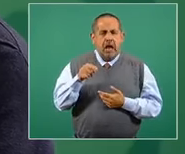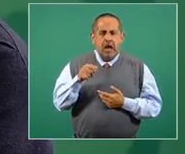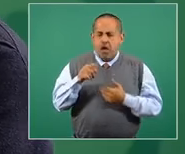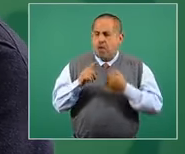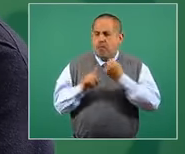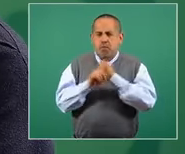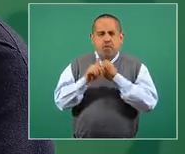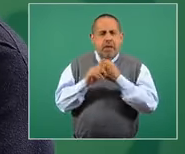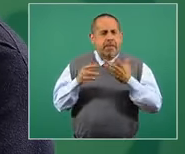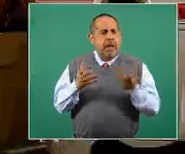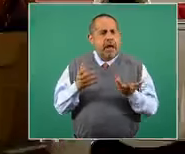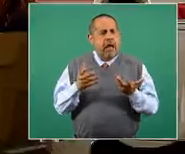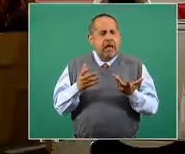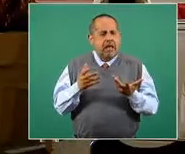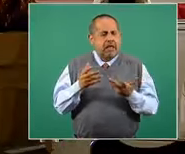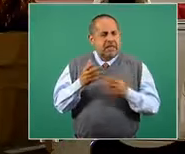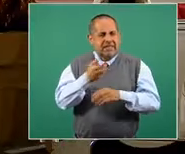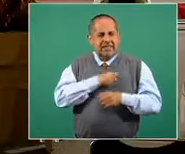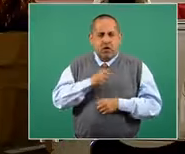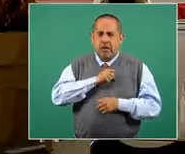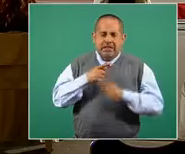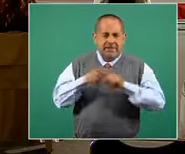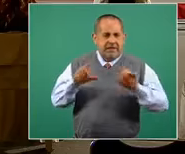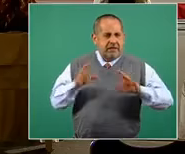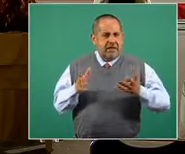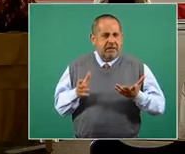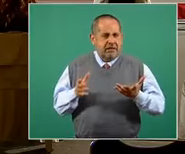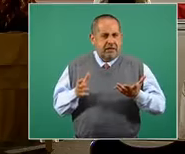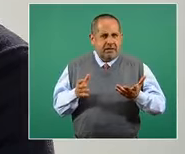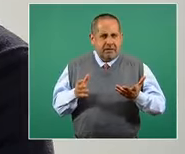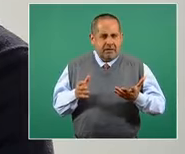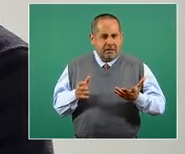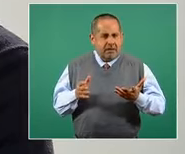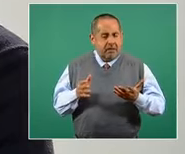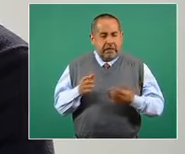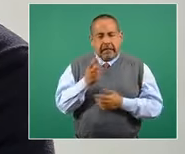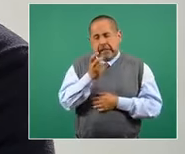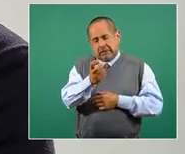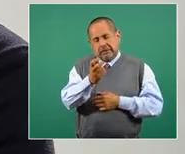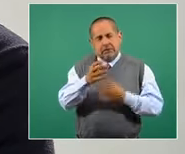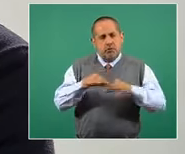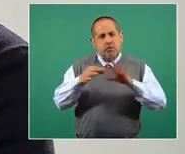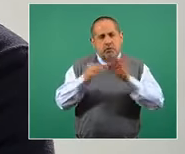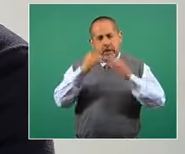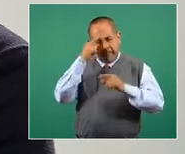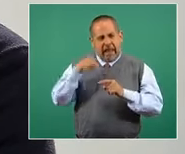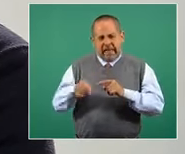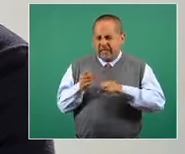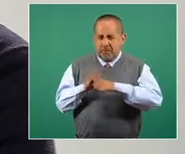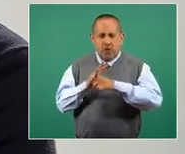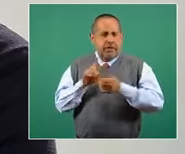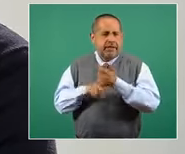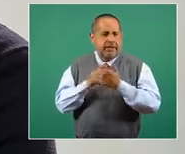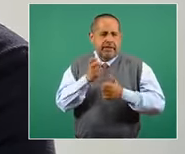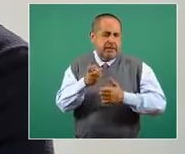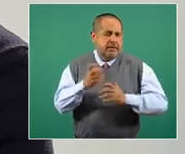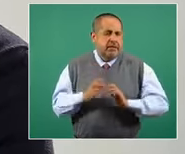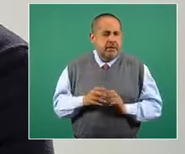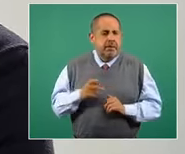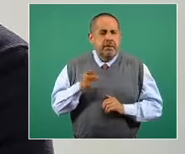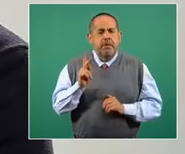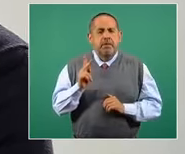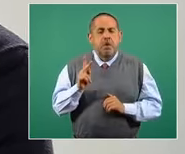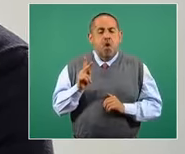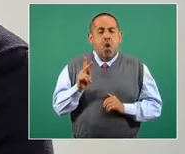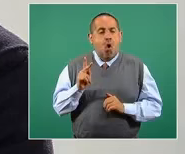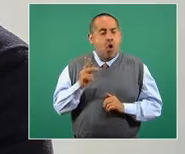el marco de la salud pública. Pero eso es otra de las partes importantes de esta proteína, ¿no? Pero definitivamente la